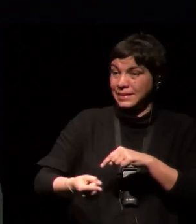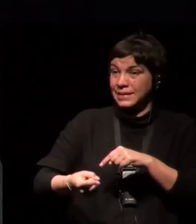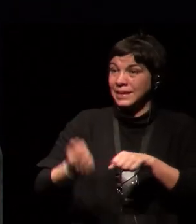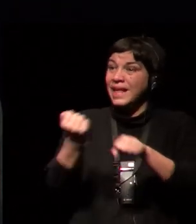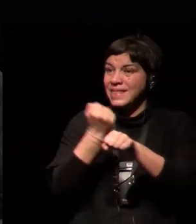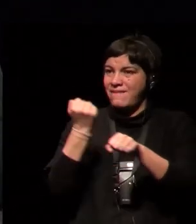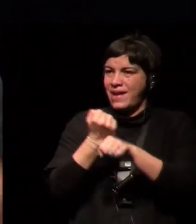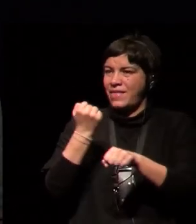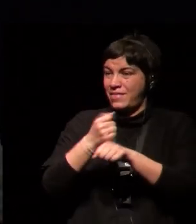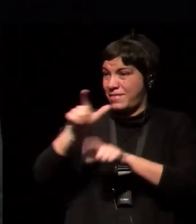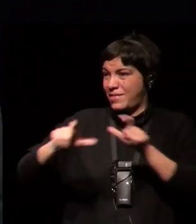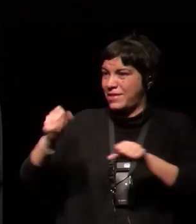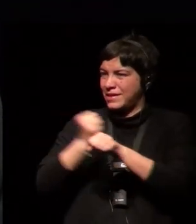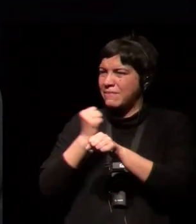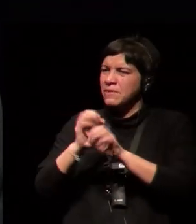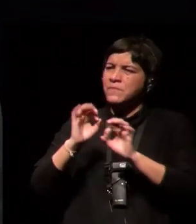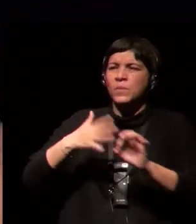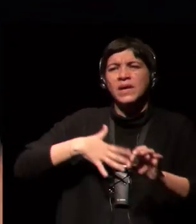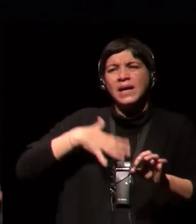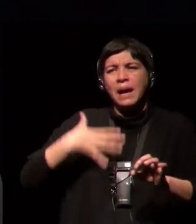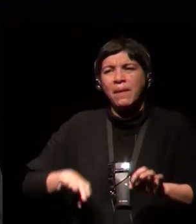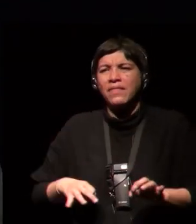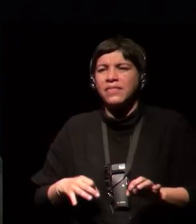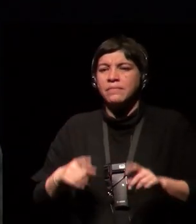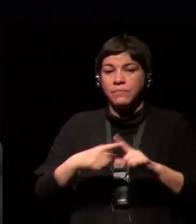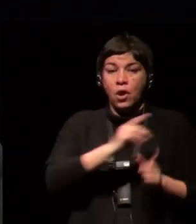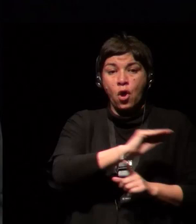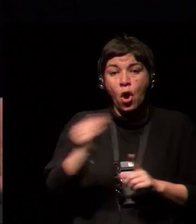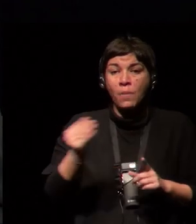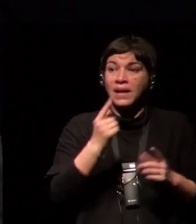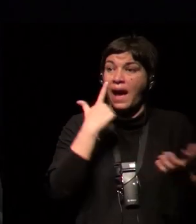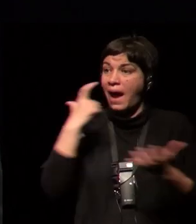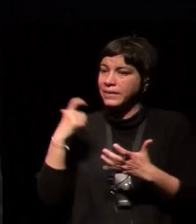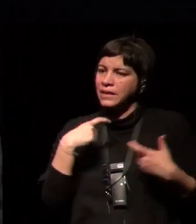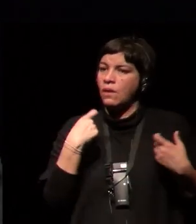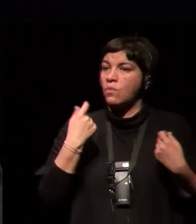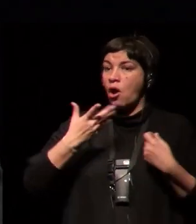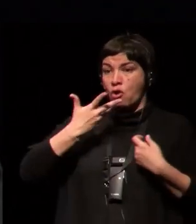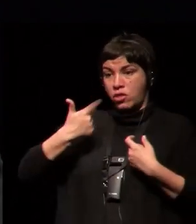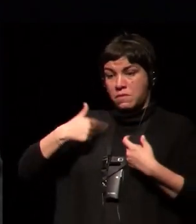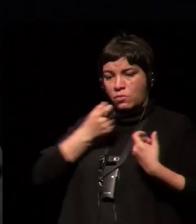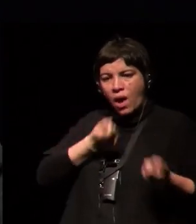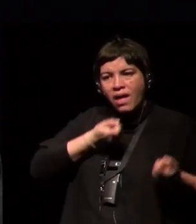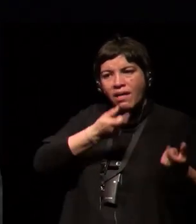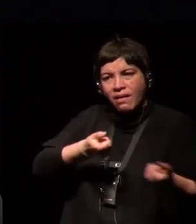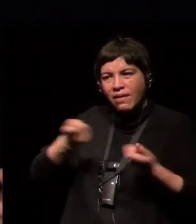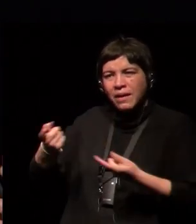seamos capaces de dar a los jóvenes artistas nuestro conocimiento artístico, a los millennials. Nosotros no